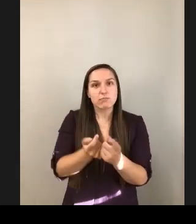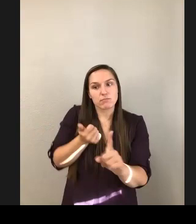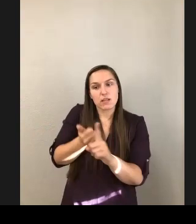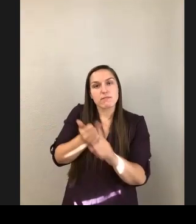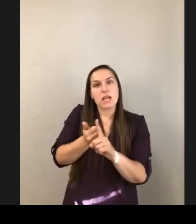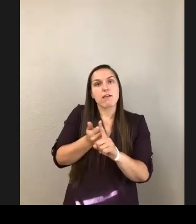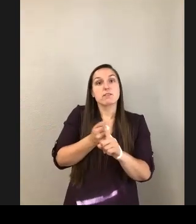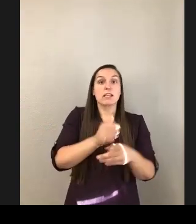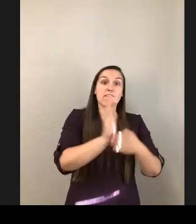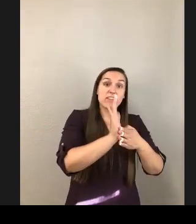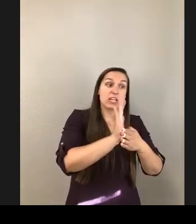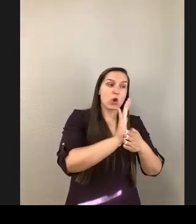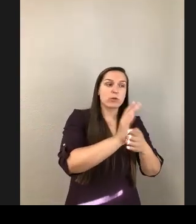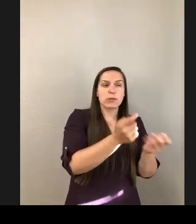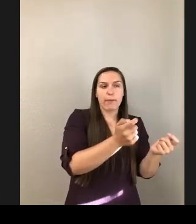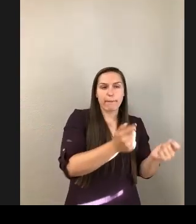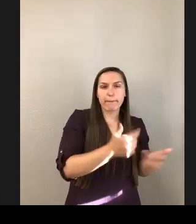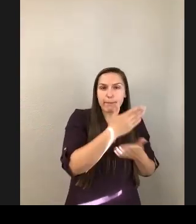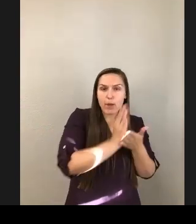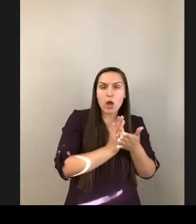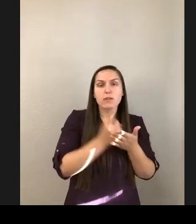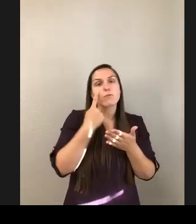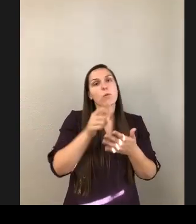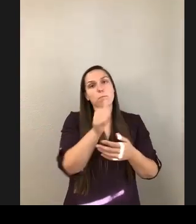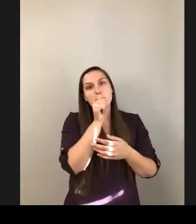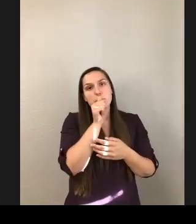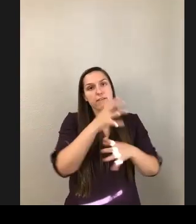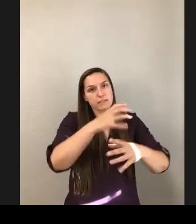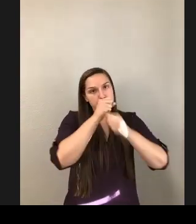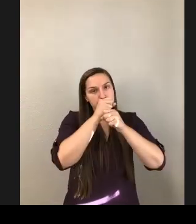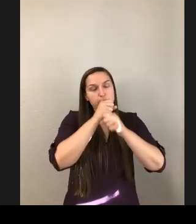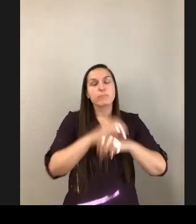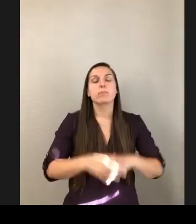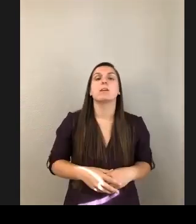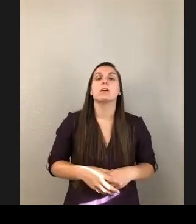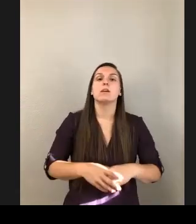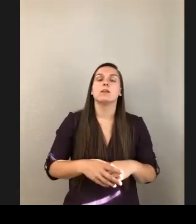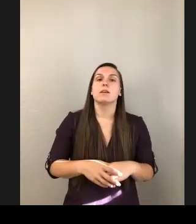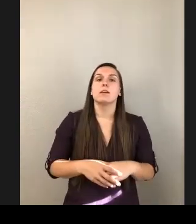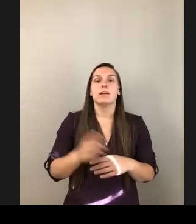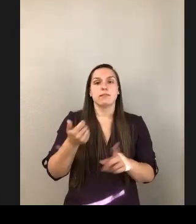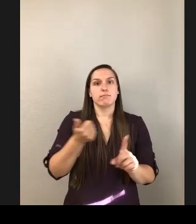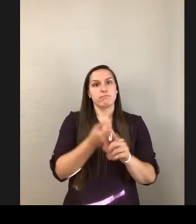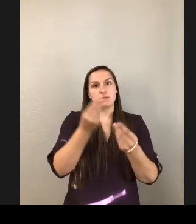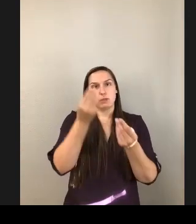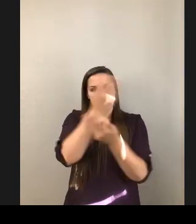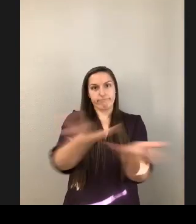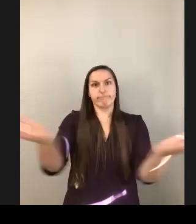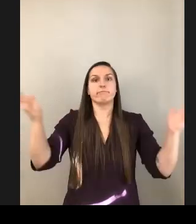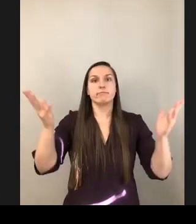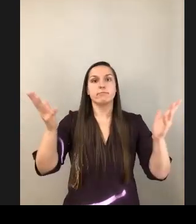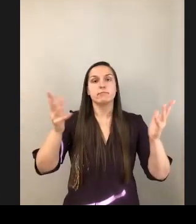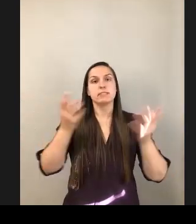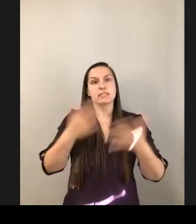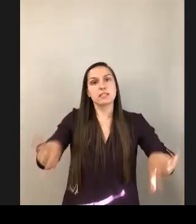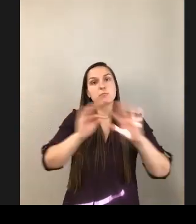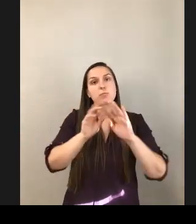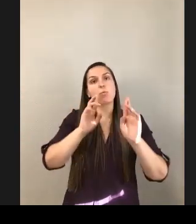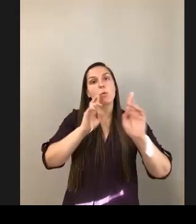que redacta los videos para mantener la privacidad de las personas